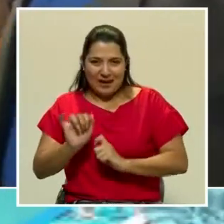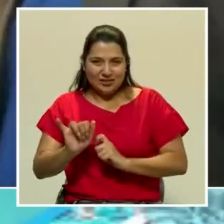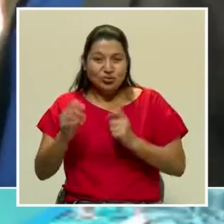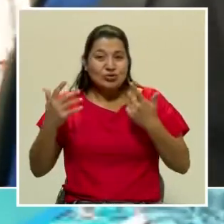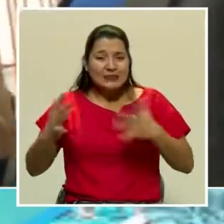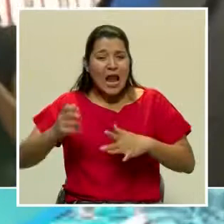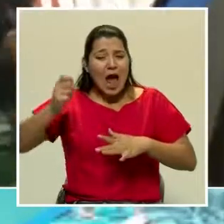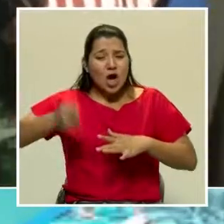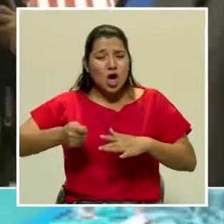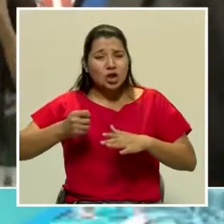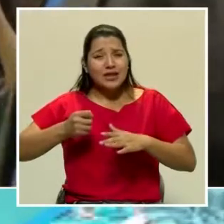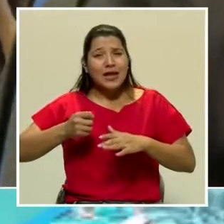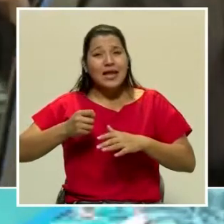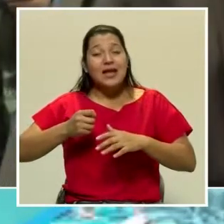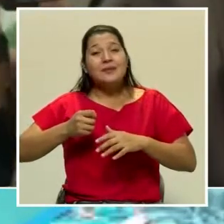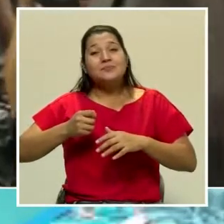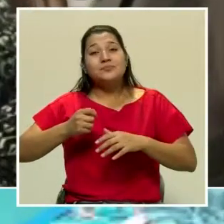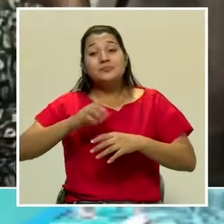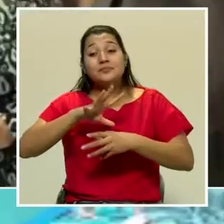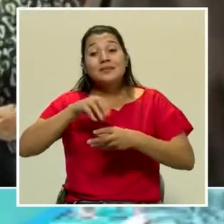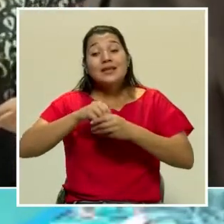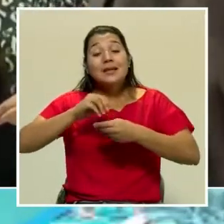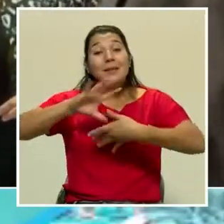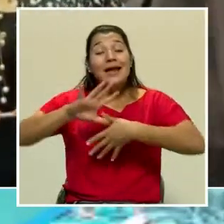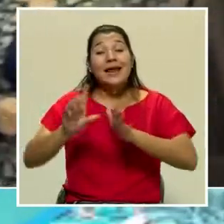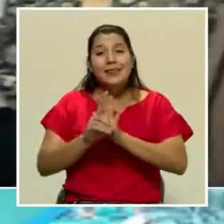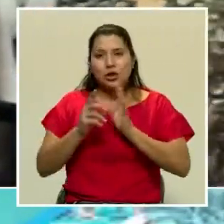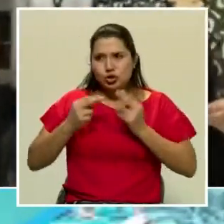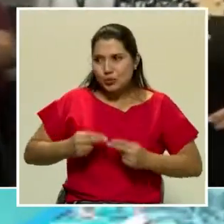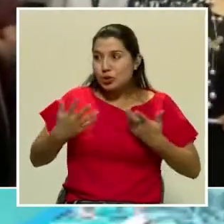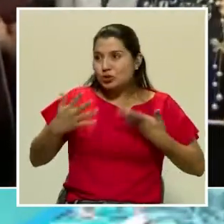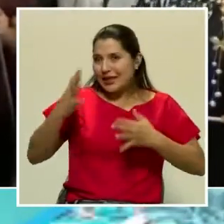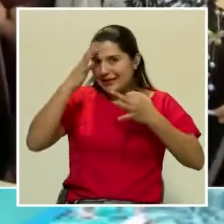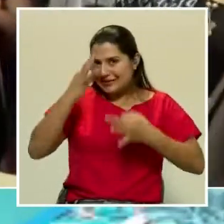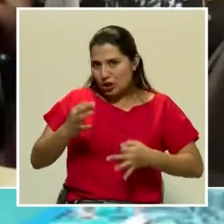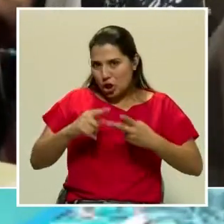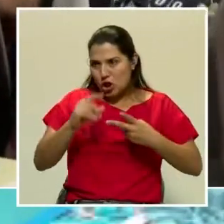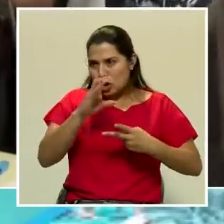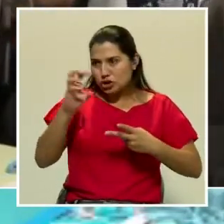Humanos, ya lo definió la Sala Constitucional de Costa Rica. Es